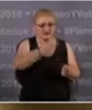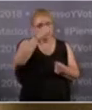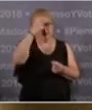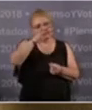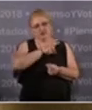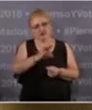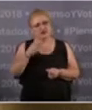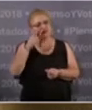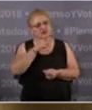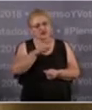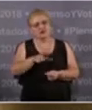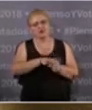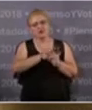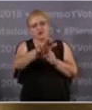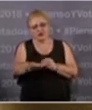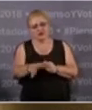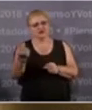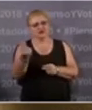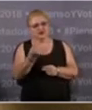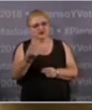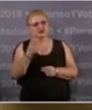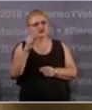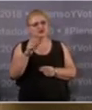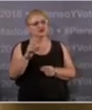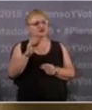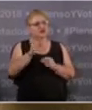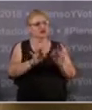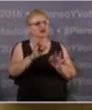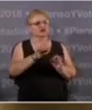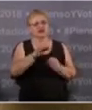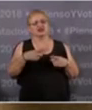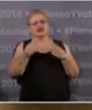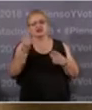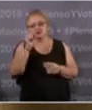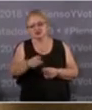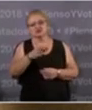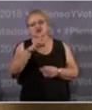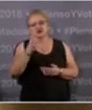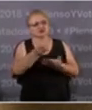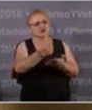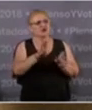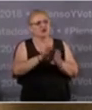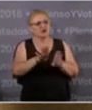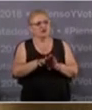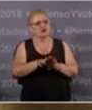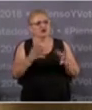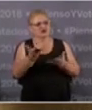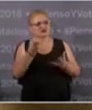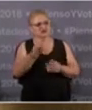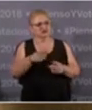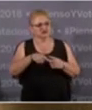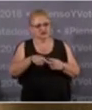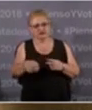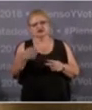particularidades locales y que no se le trate de dar los mismos recursos a todos los municipios? ¿Cómo se incorpora este